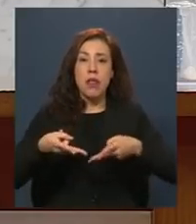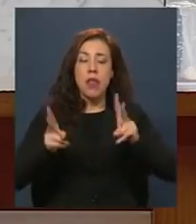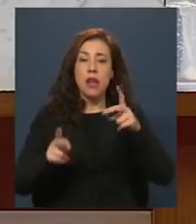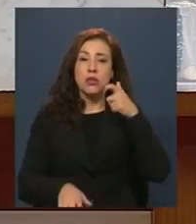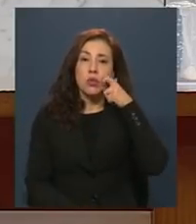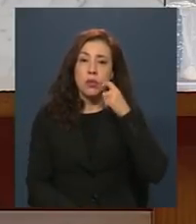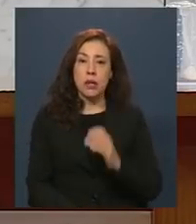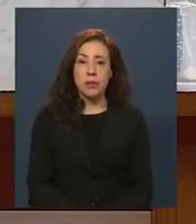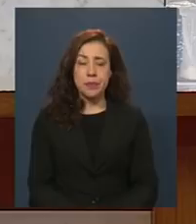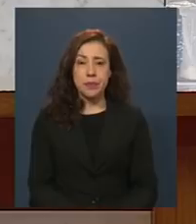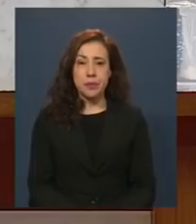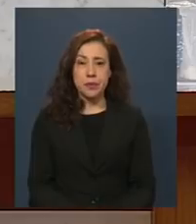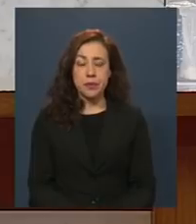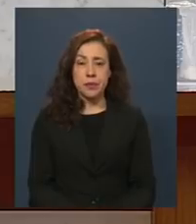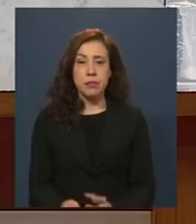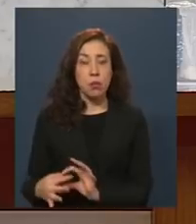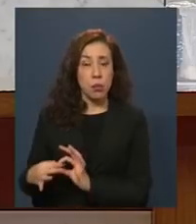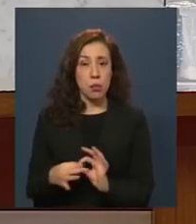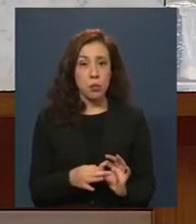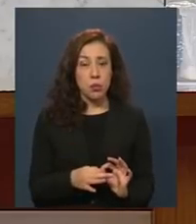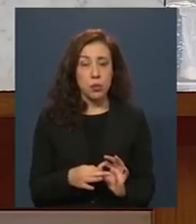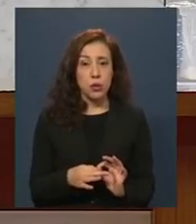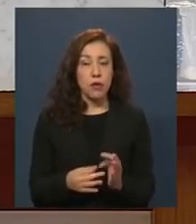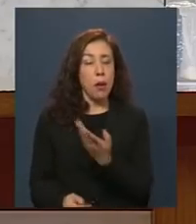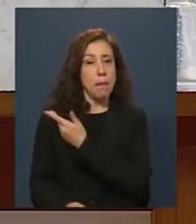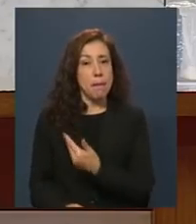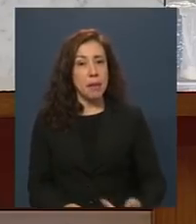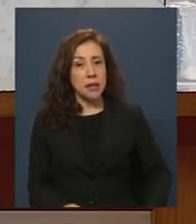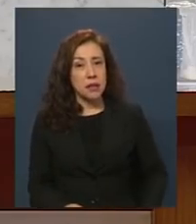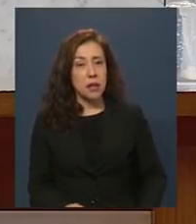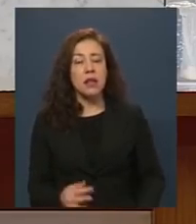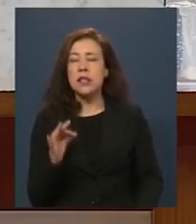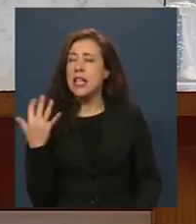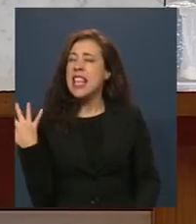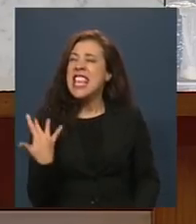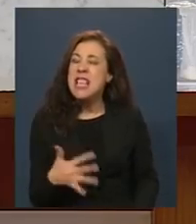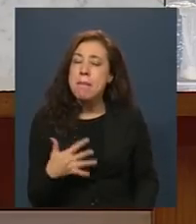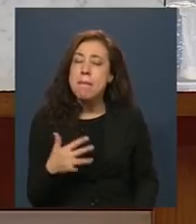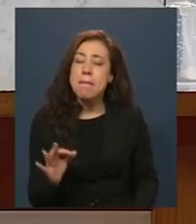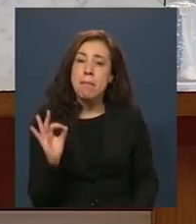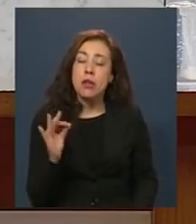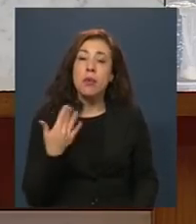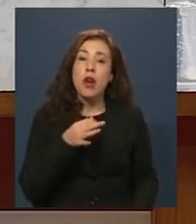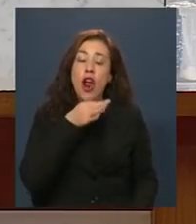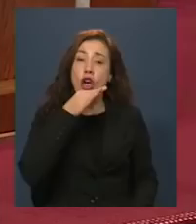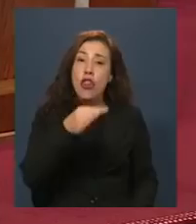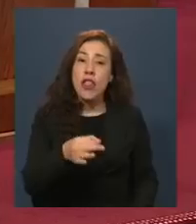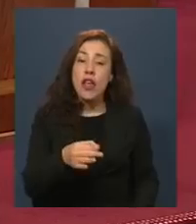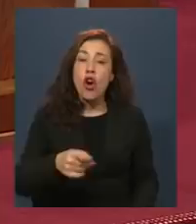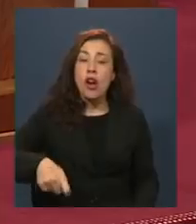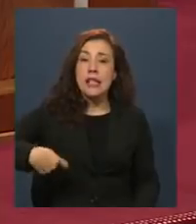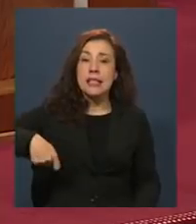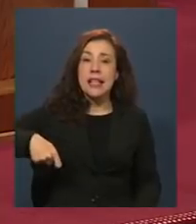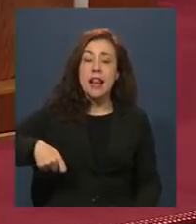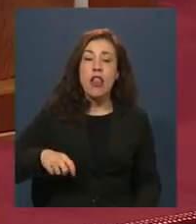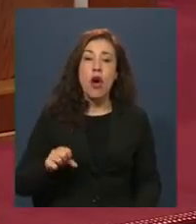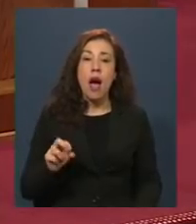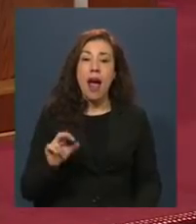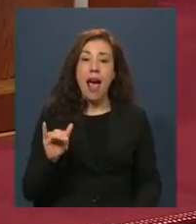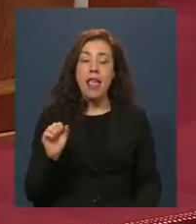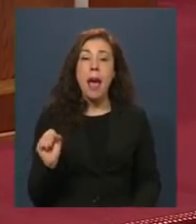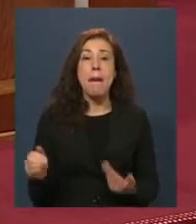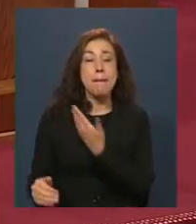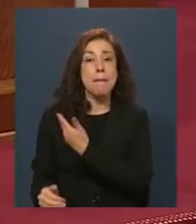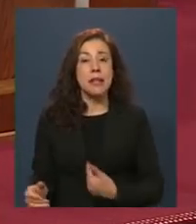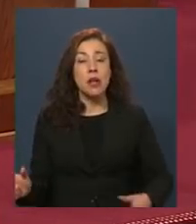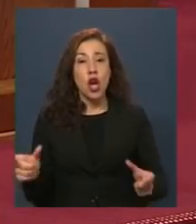humanos. Por ello, presidente, se ha hecho imprescindible, como lo ha planteado también el senador Pedro Araya, presidente de la